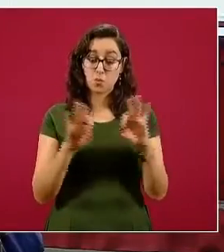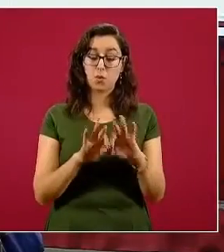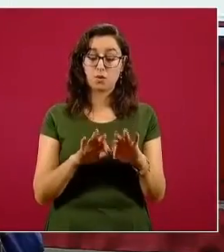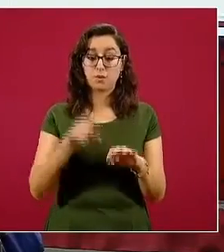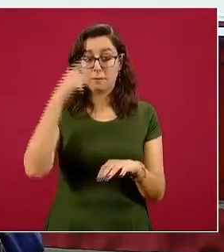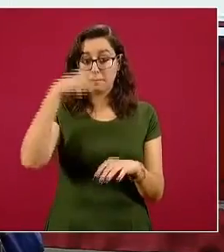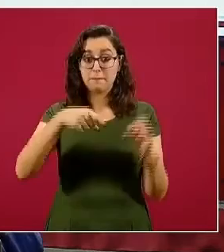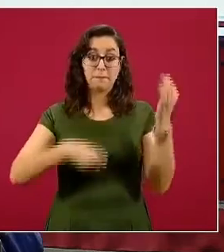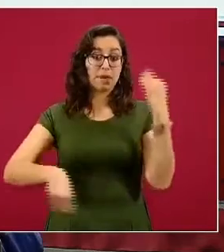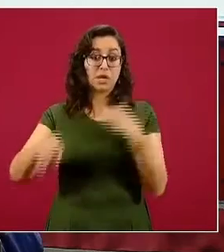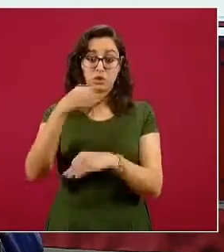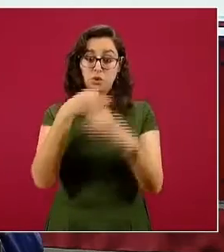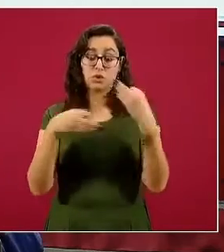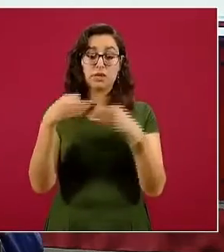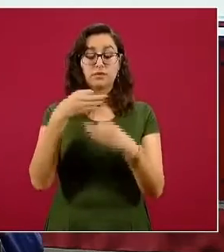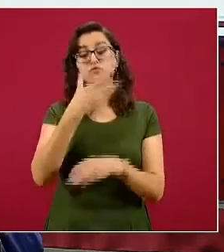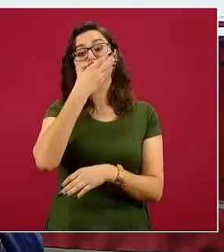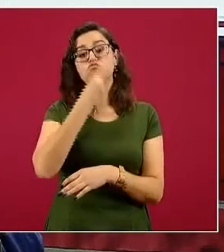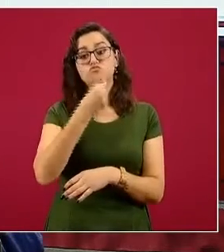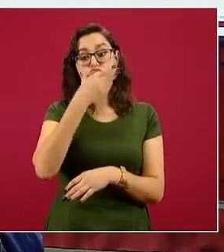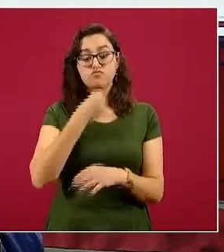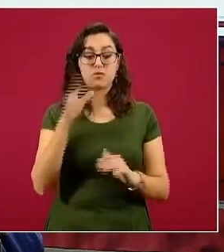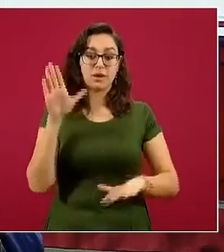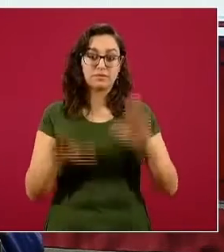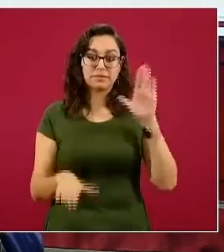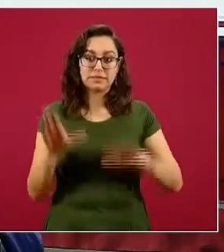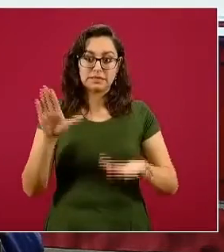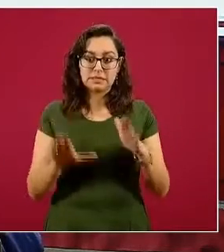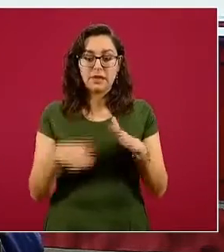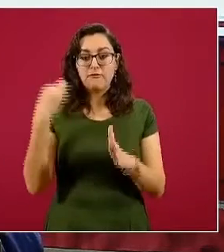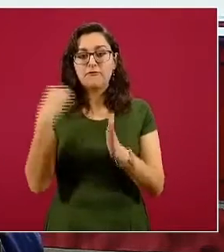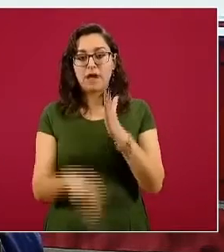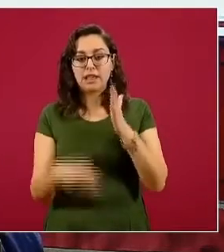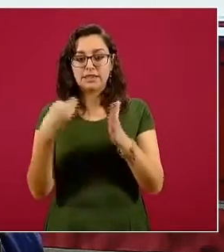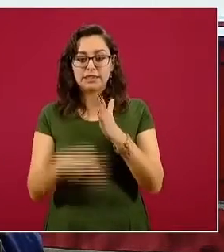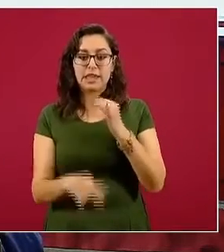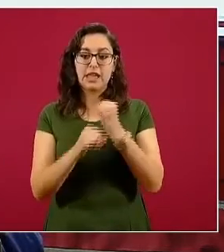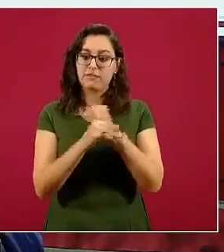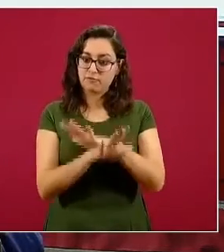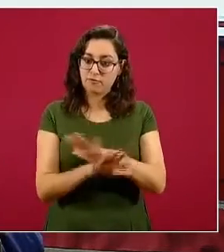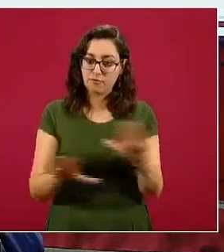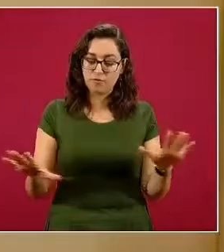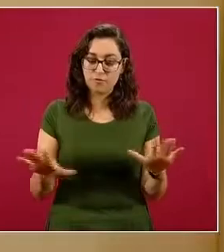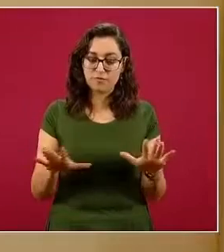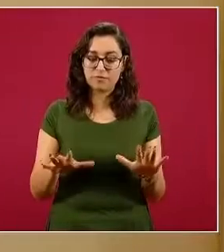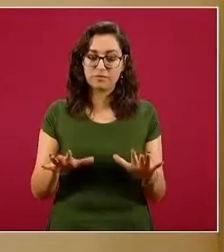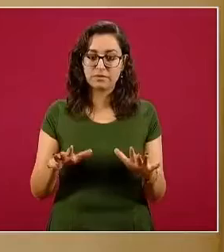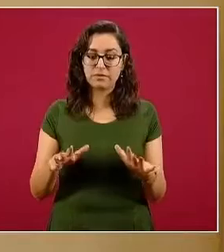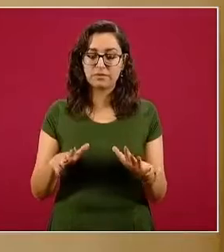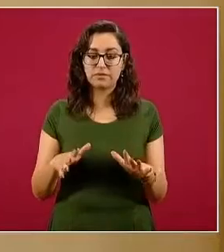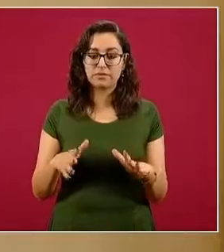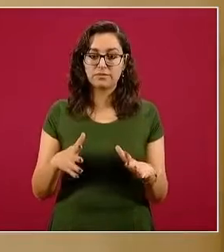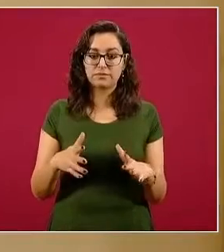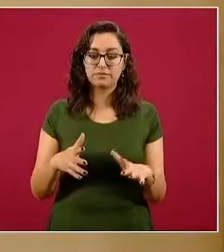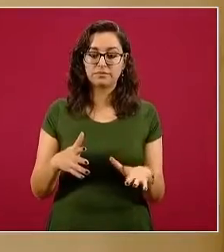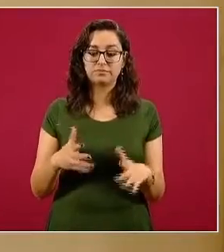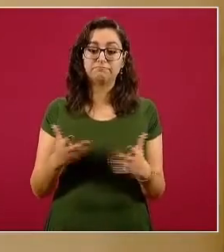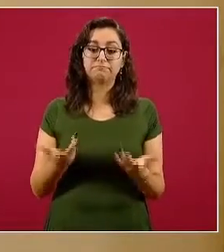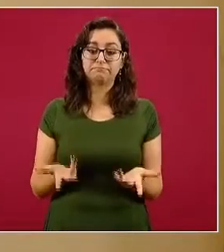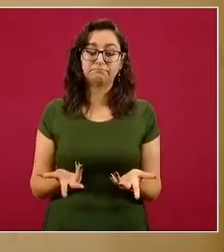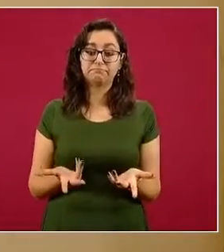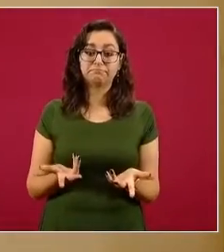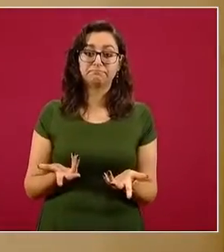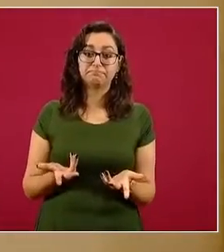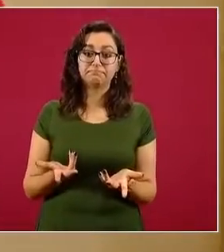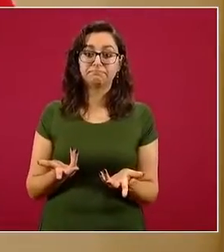para todos los hombres que a veces no tienen esta información, pues queda